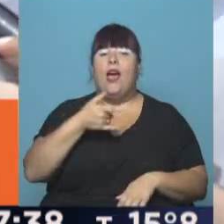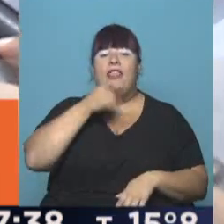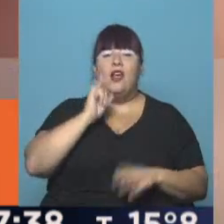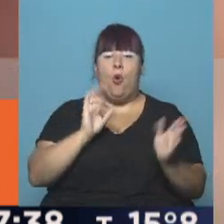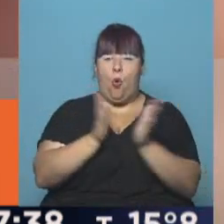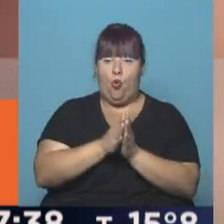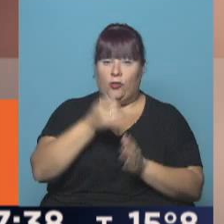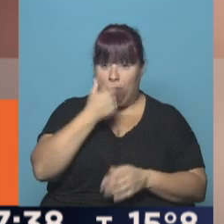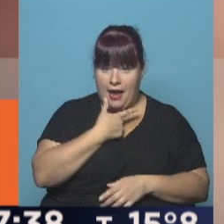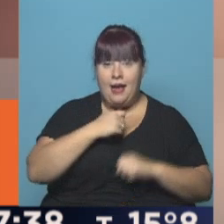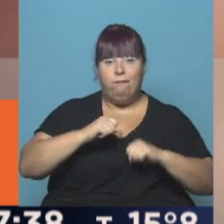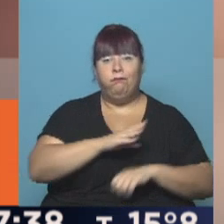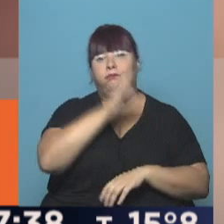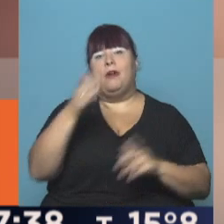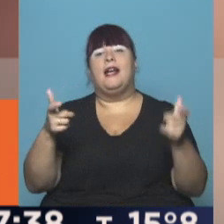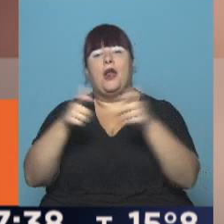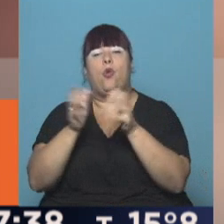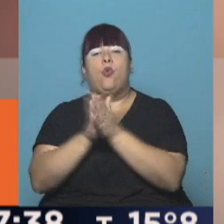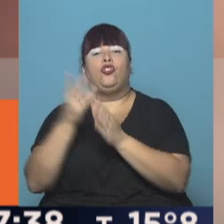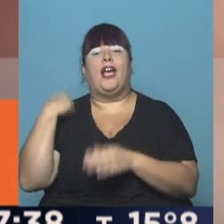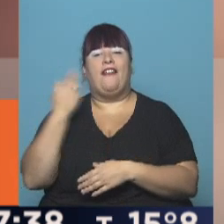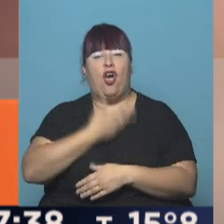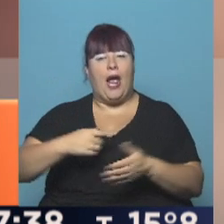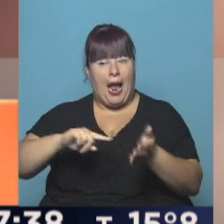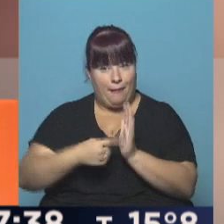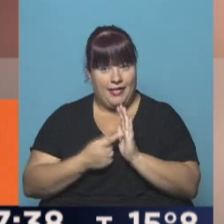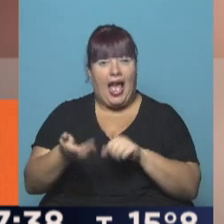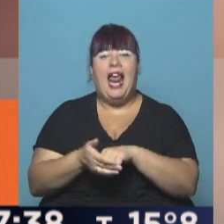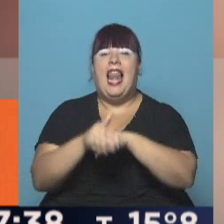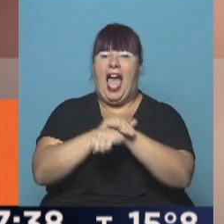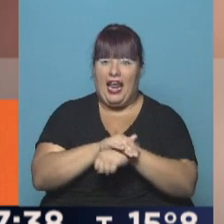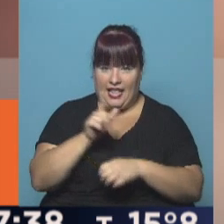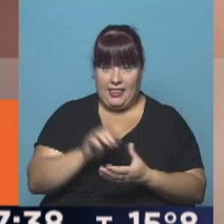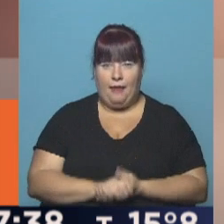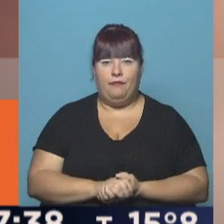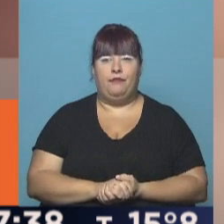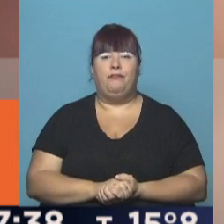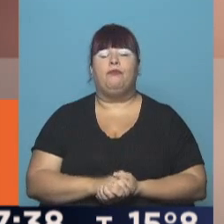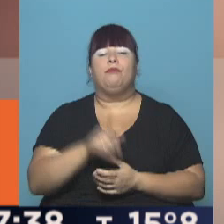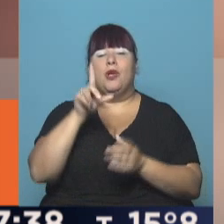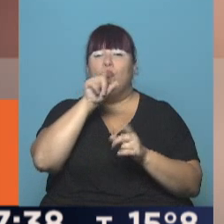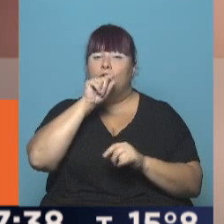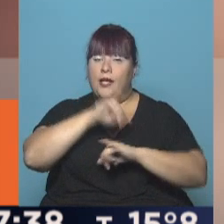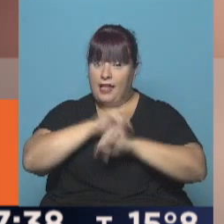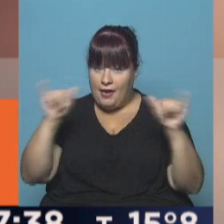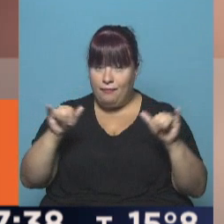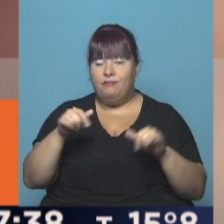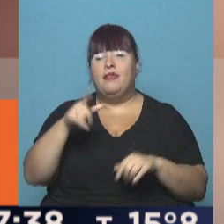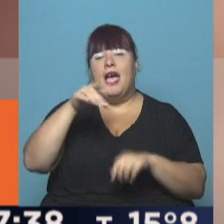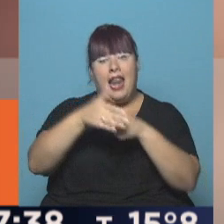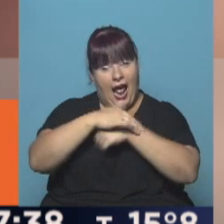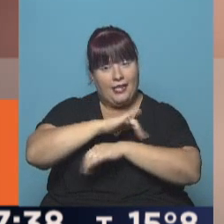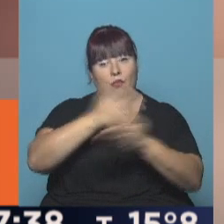presidente carrillo se reunió con el jefe del gobierno porteño horacio rodríguez larreta en su cuenta de twitter larreta